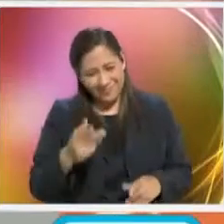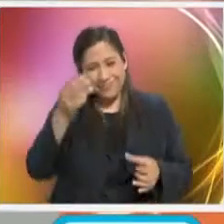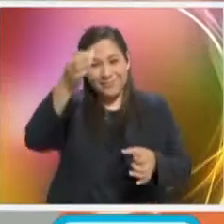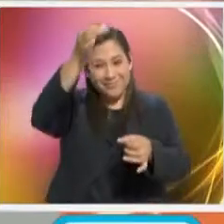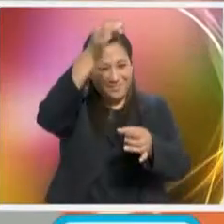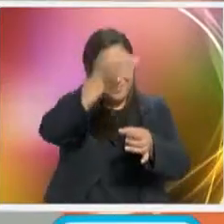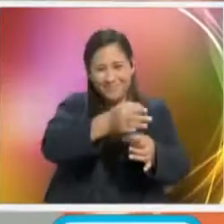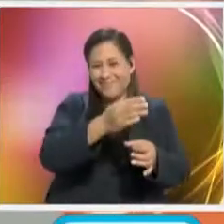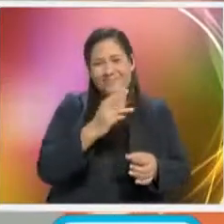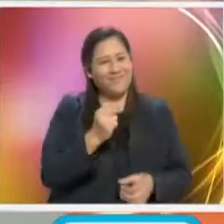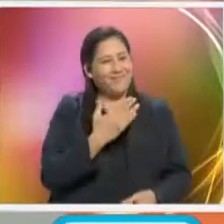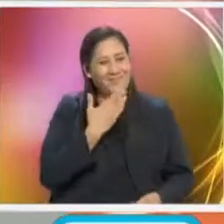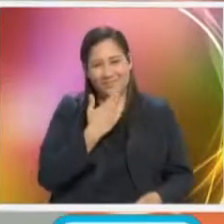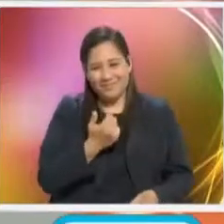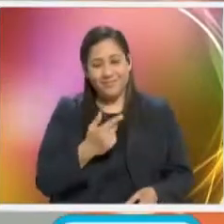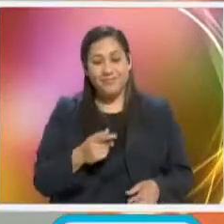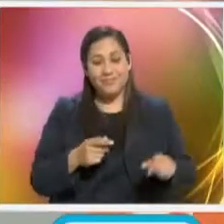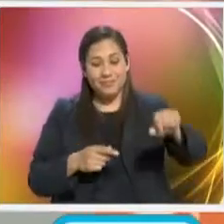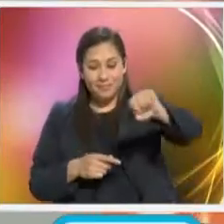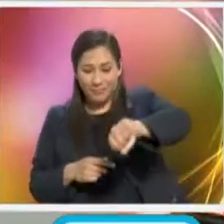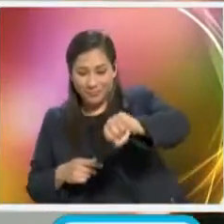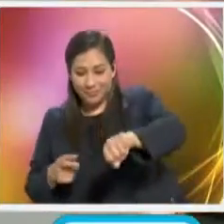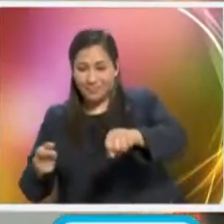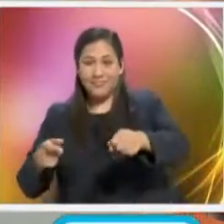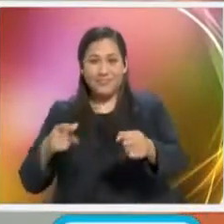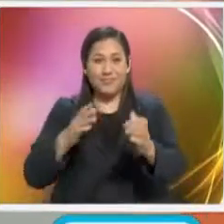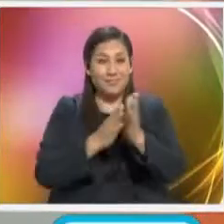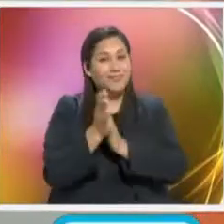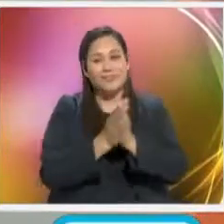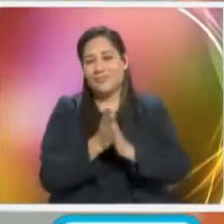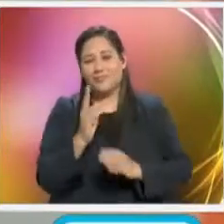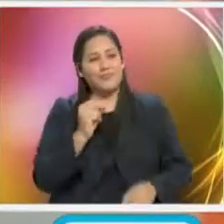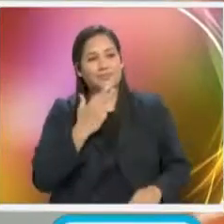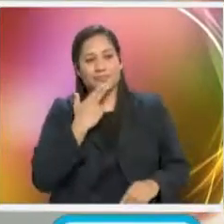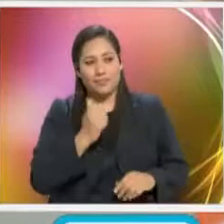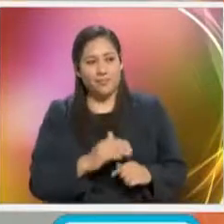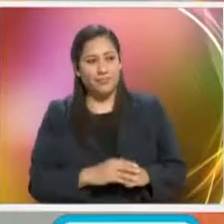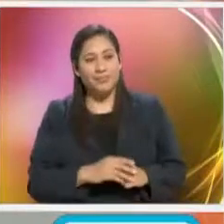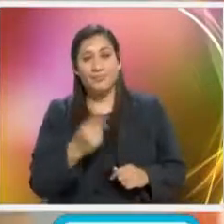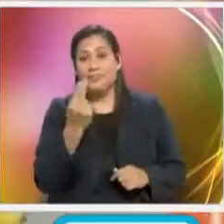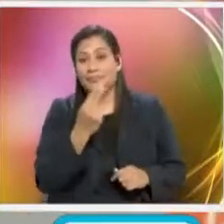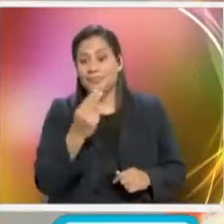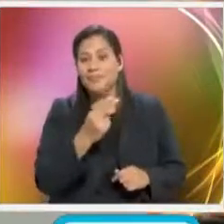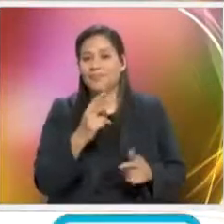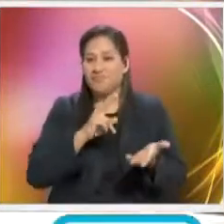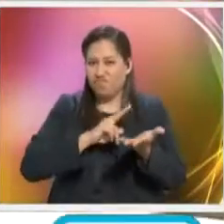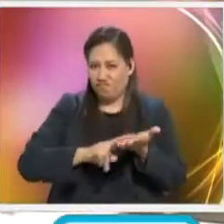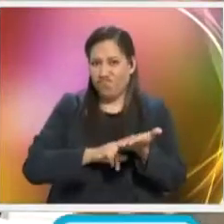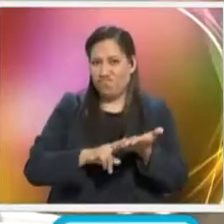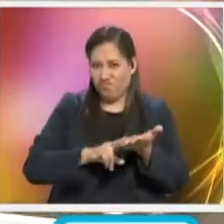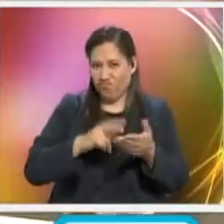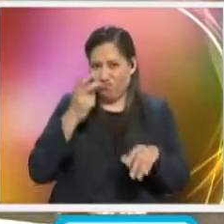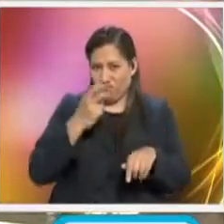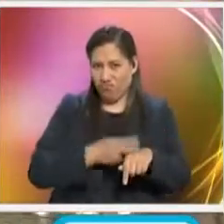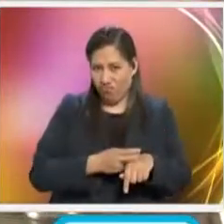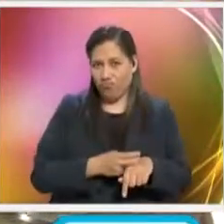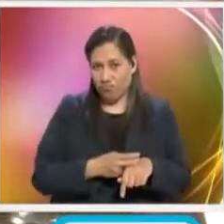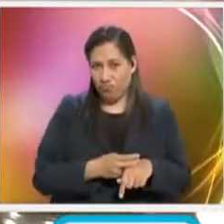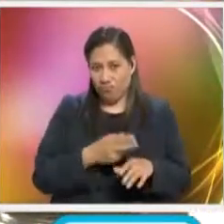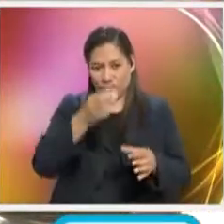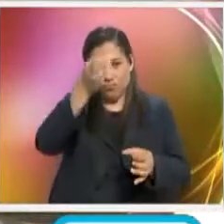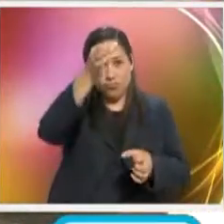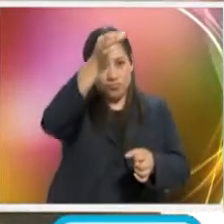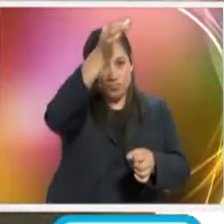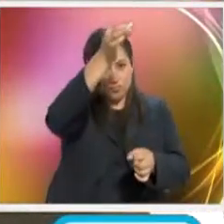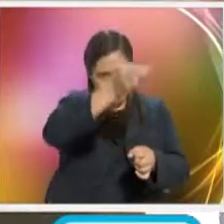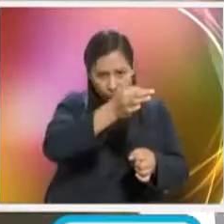Exacto. Para cubrirlos, para que sea el plátano y cubrirlo, tiene que ser más bien verdezón. Ok, ¿Sí? sí, porque es más duro. Tiene que